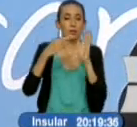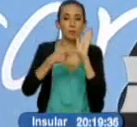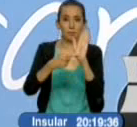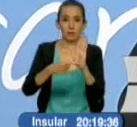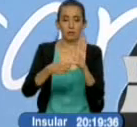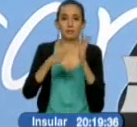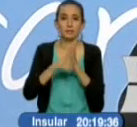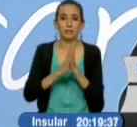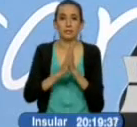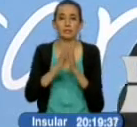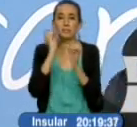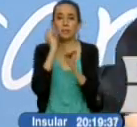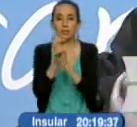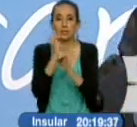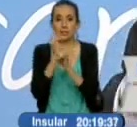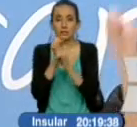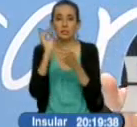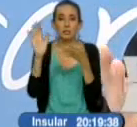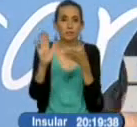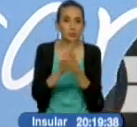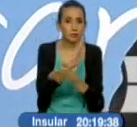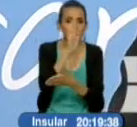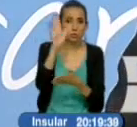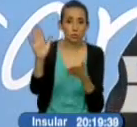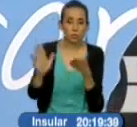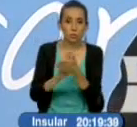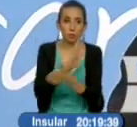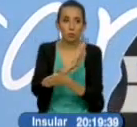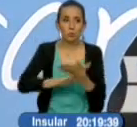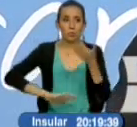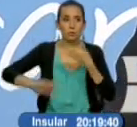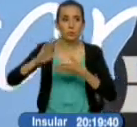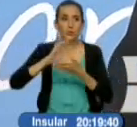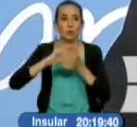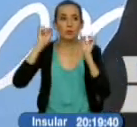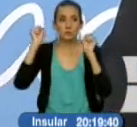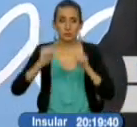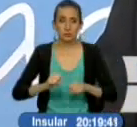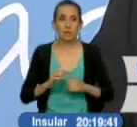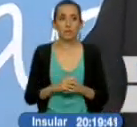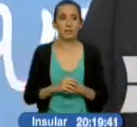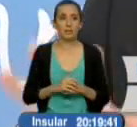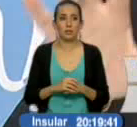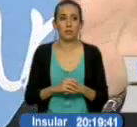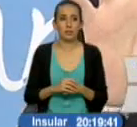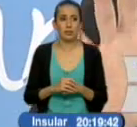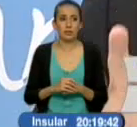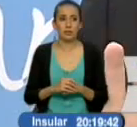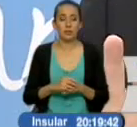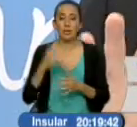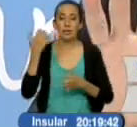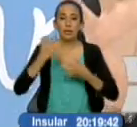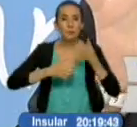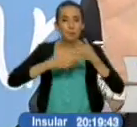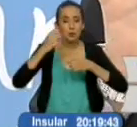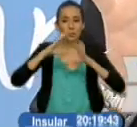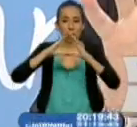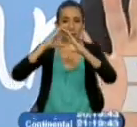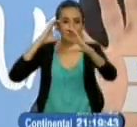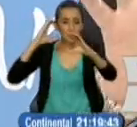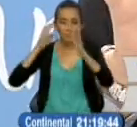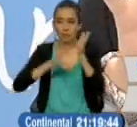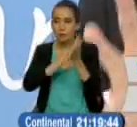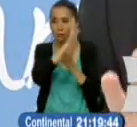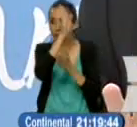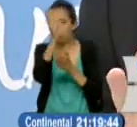unidocentes y bidocentes, porque a veces se cree que no hay unidades unidocentes y bidocentes, El problema del transporte está